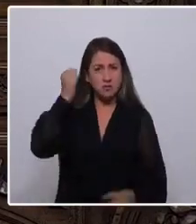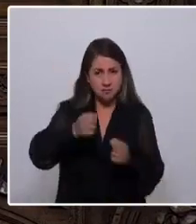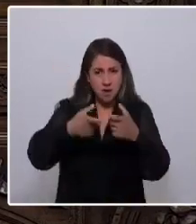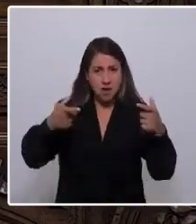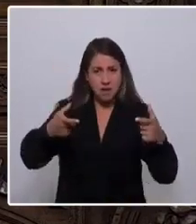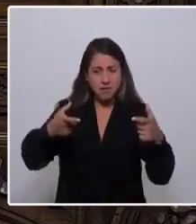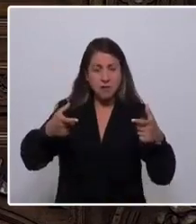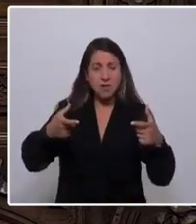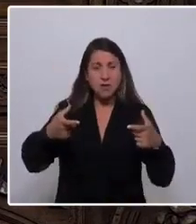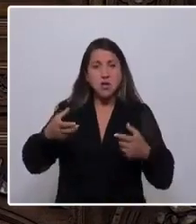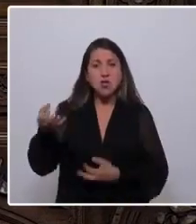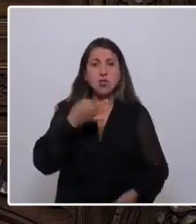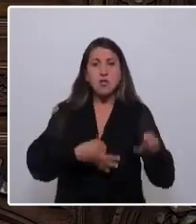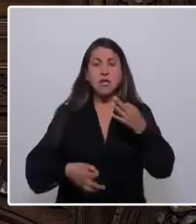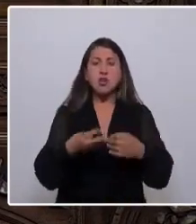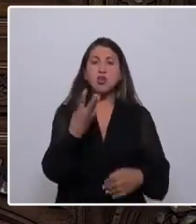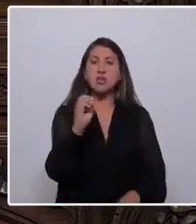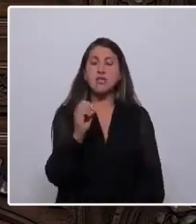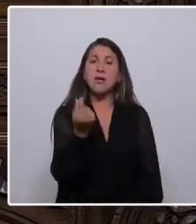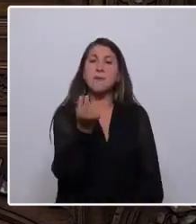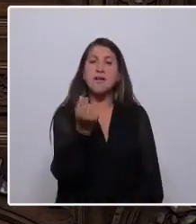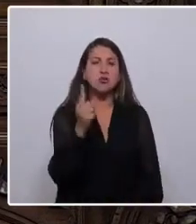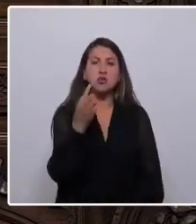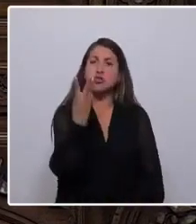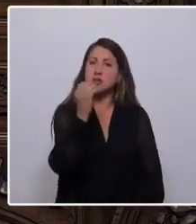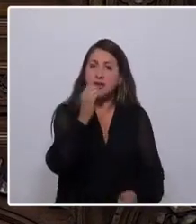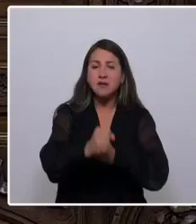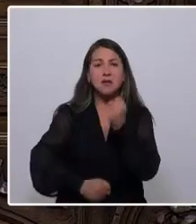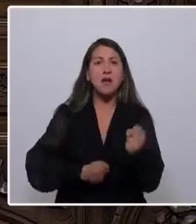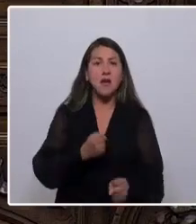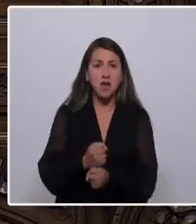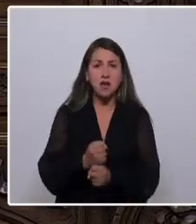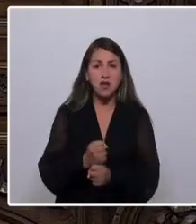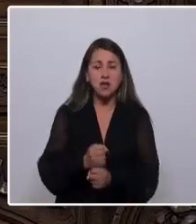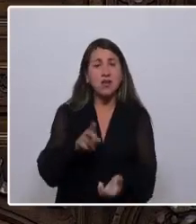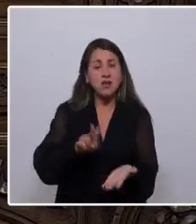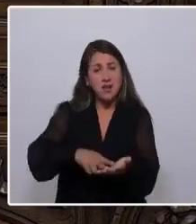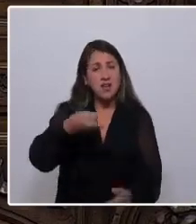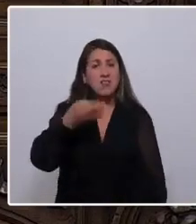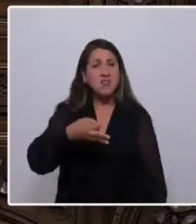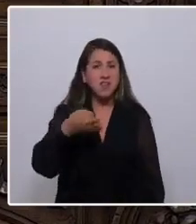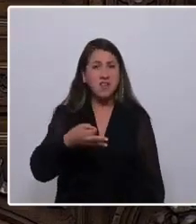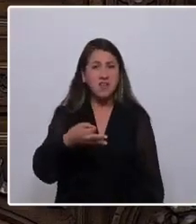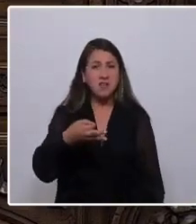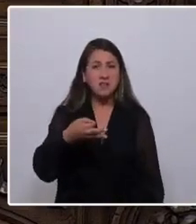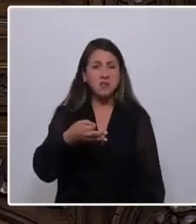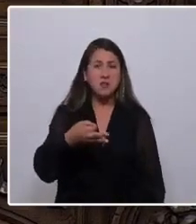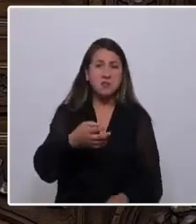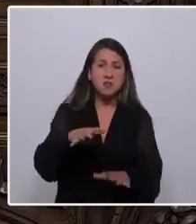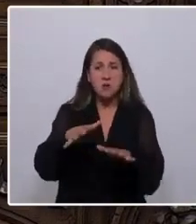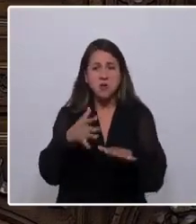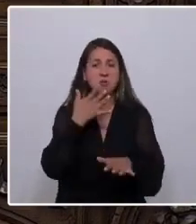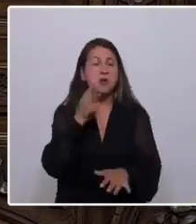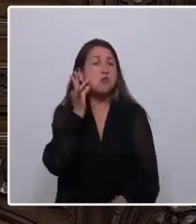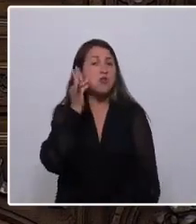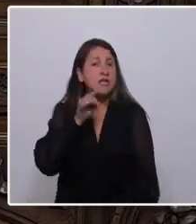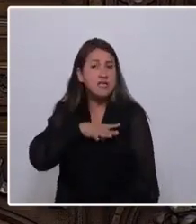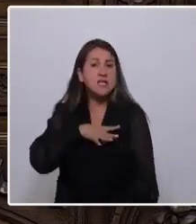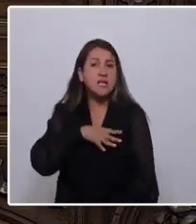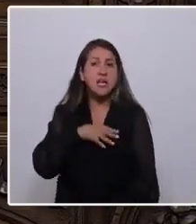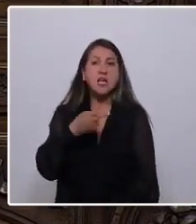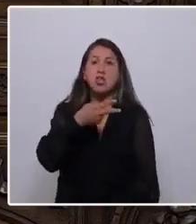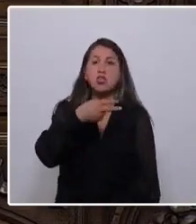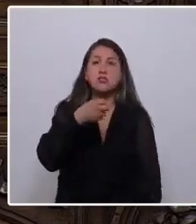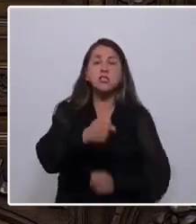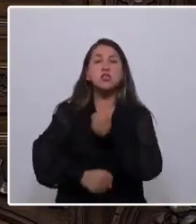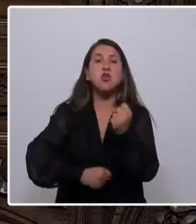Nos dijeron, no eran 30 pesos, eran 30 años. Pero esa es una verdad a medias. Porque para las mujeres en Chile ha sido